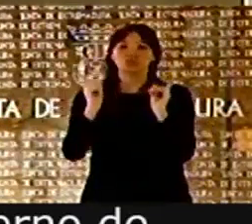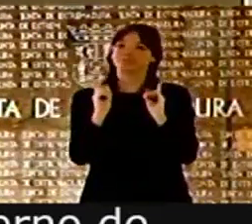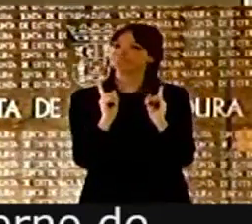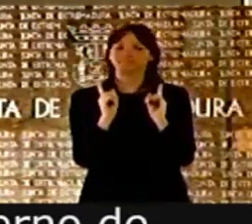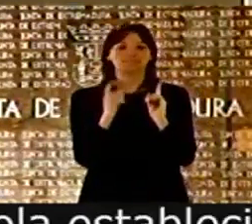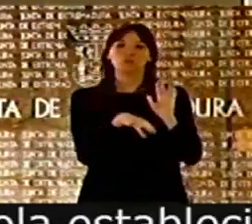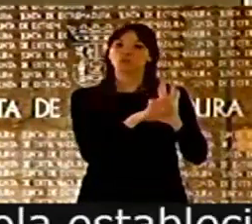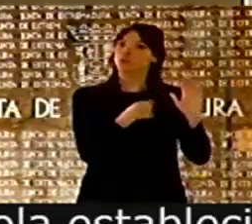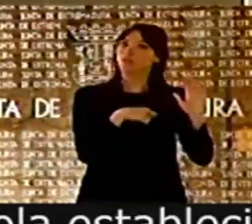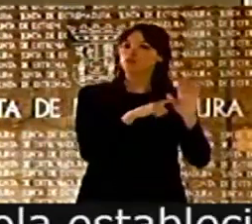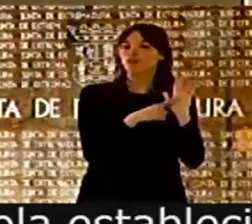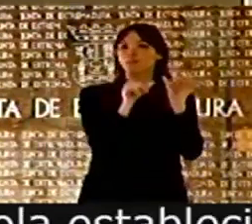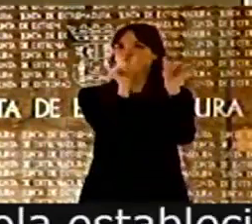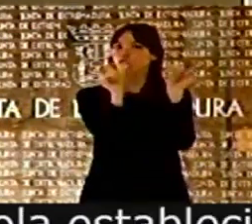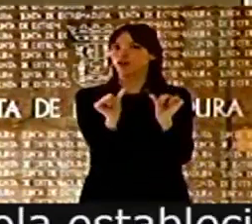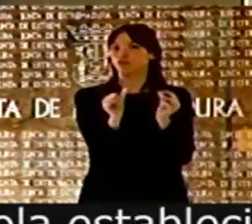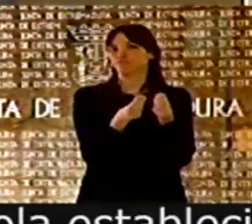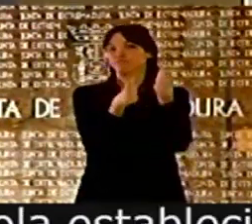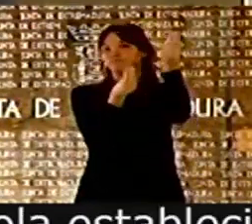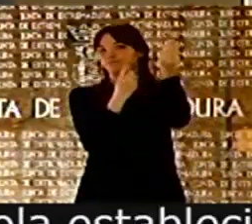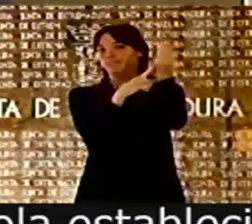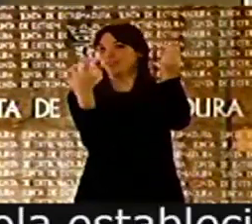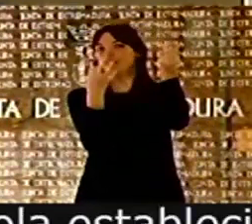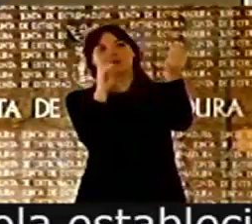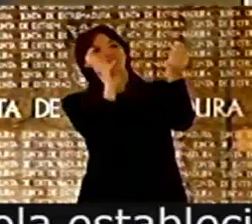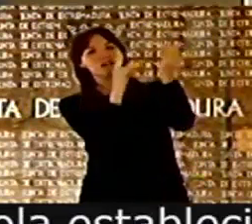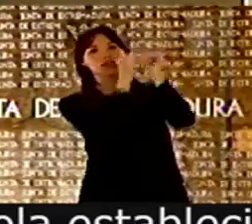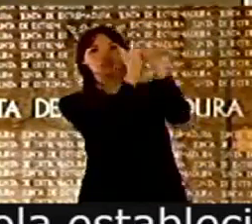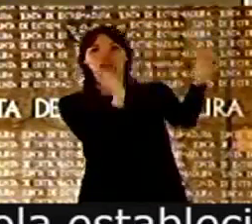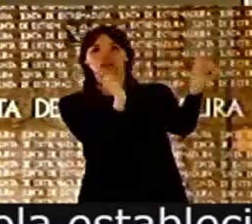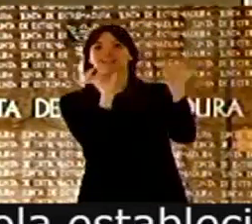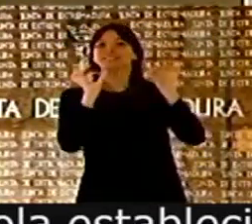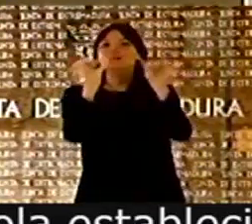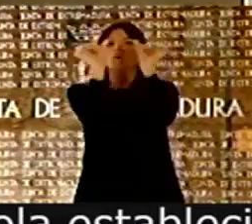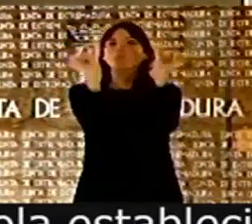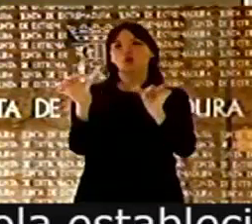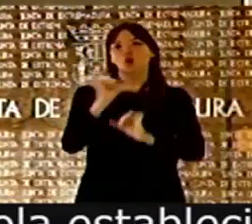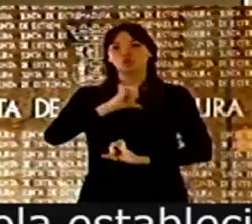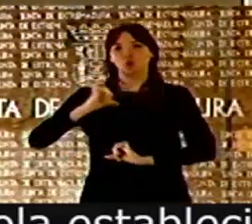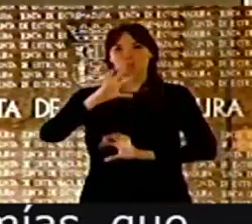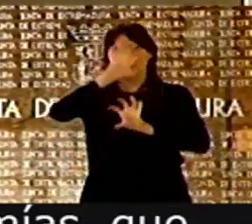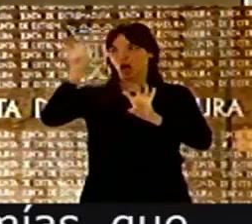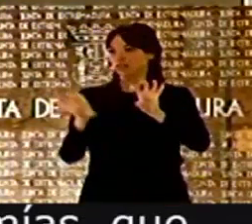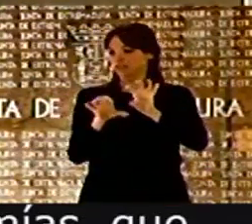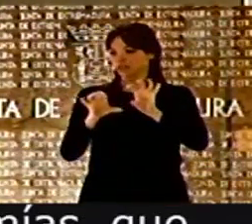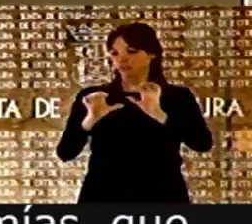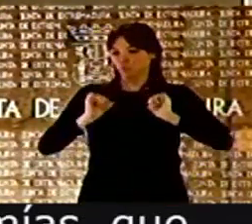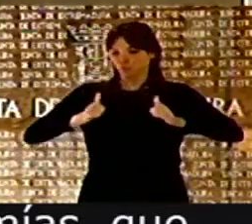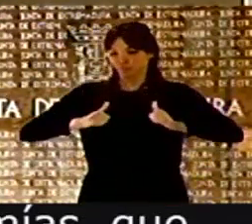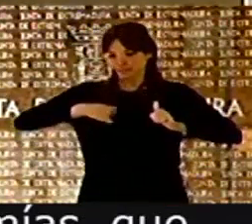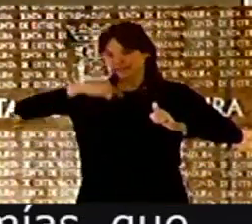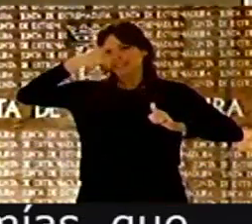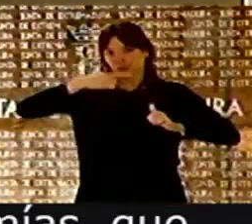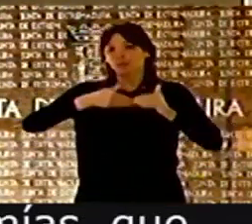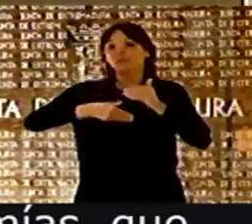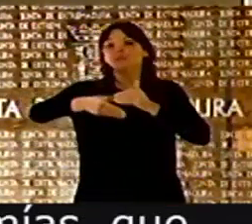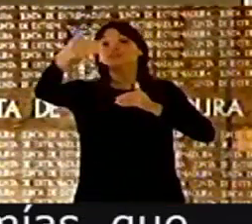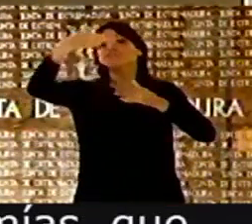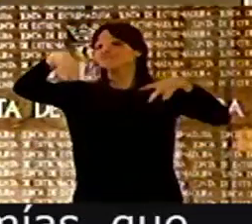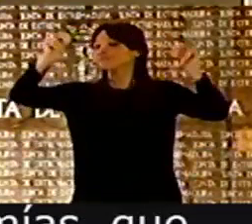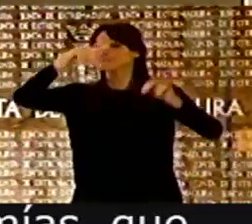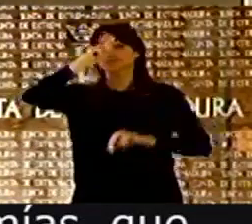un modelo que era el Estado de las autonomías, que sabíamos cómo empezaba, pero no sabíamos cómo terminaba. Es decir, ese